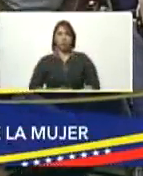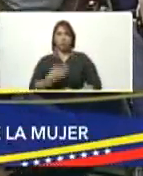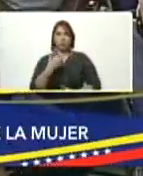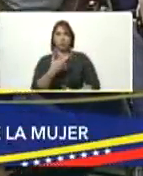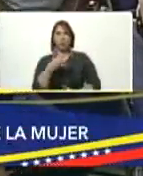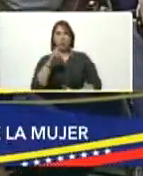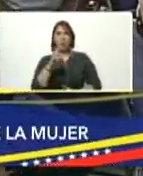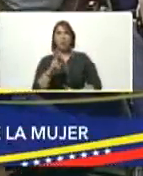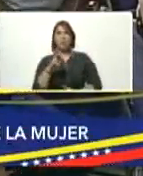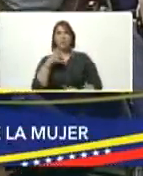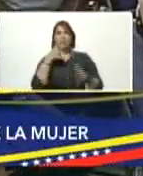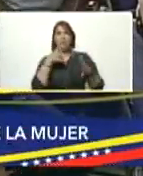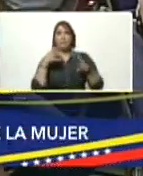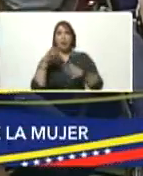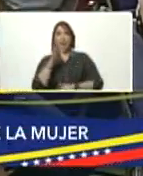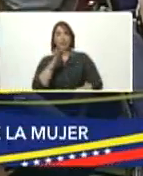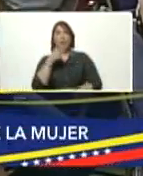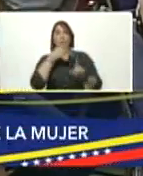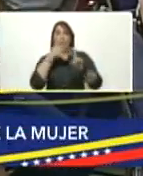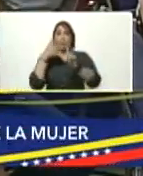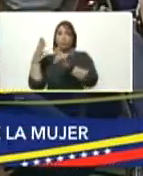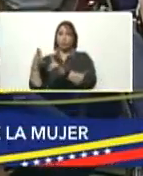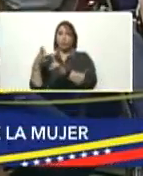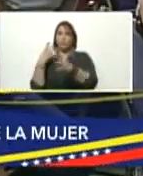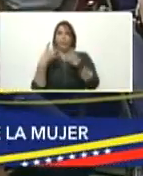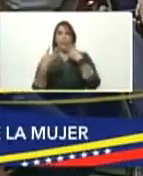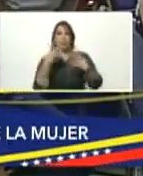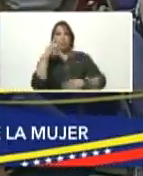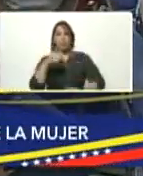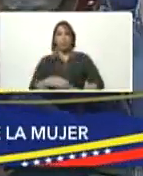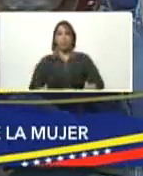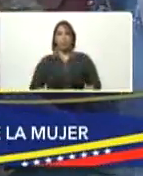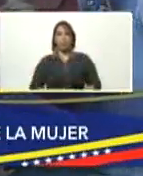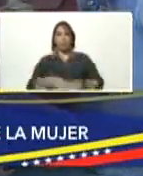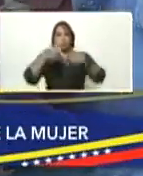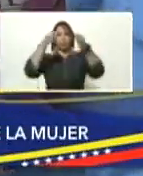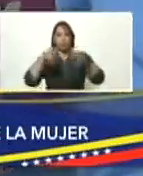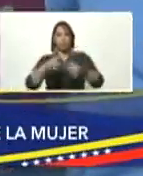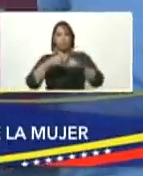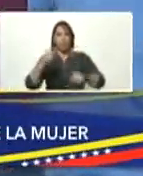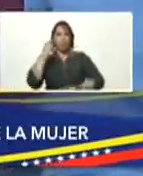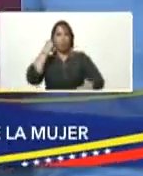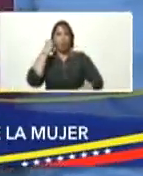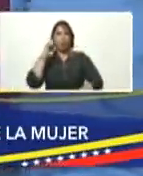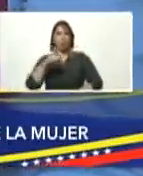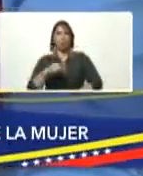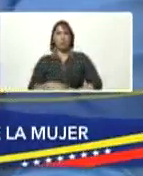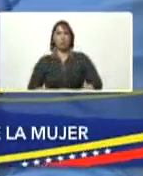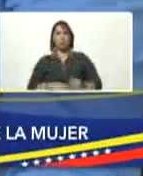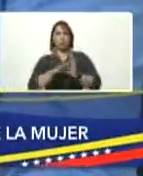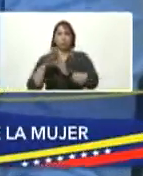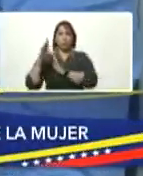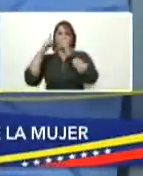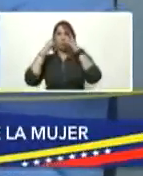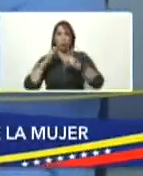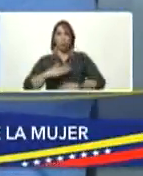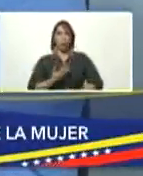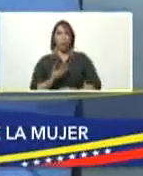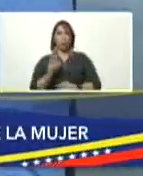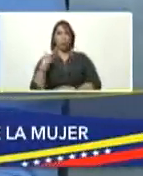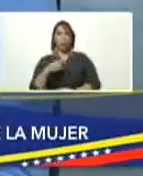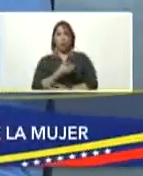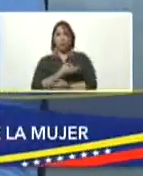de formación, de la feria y toda la formalización para que las mujeres desde su emprendimiento puedan tener éxito. Lo